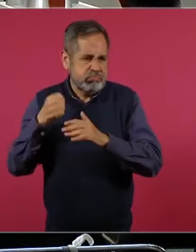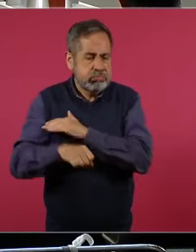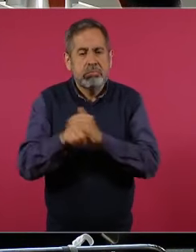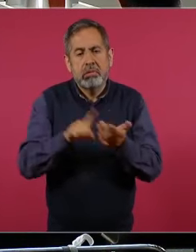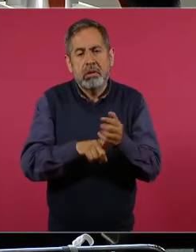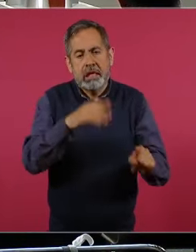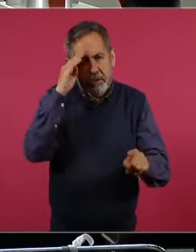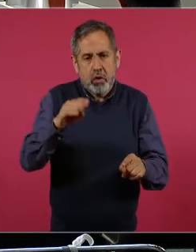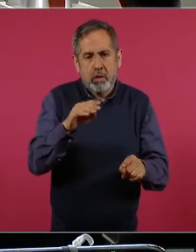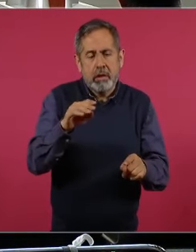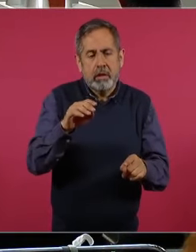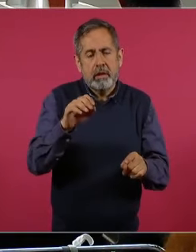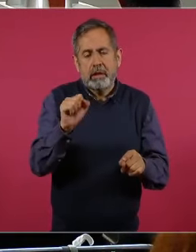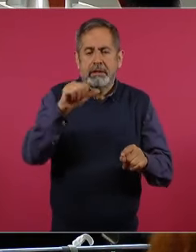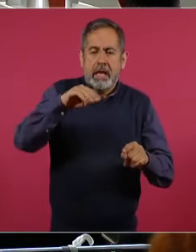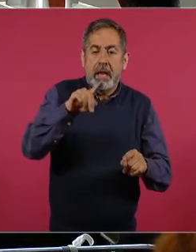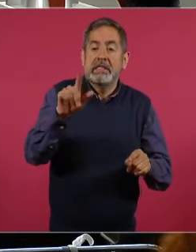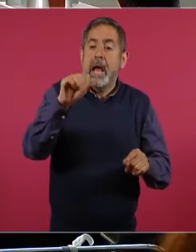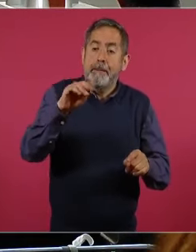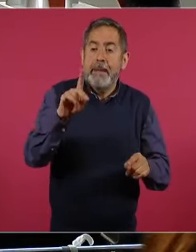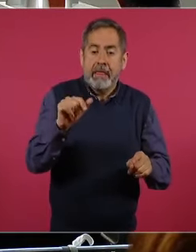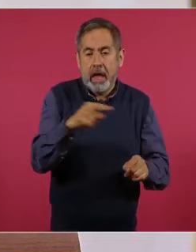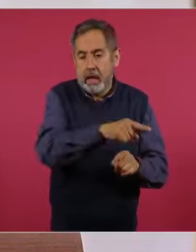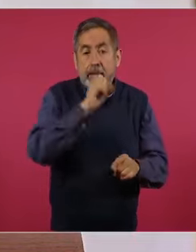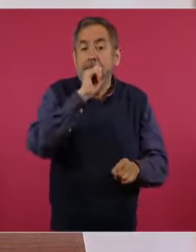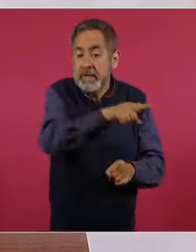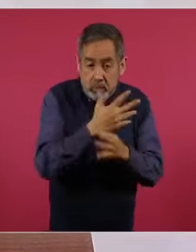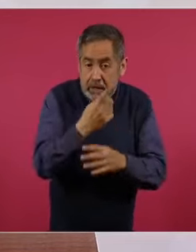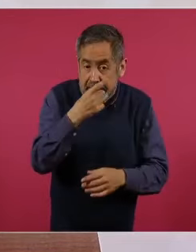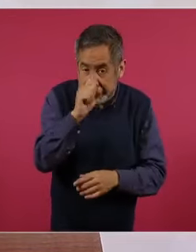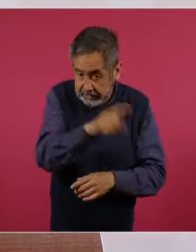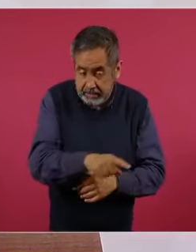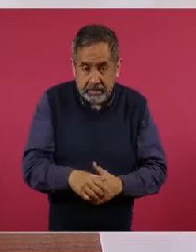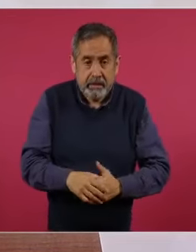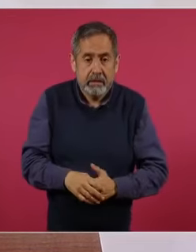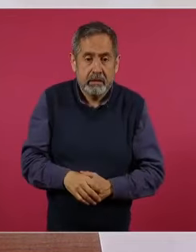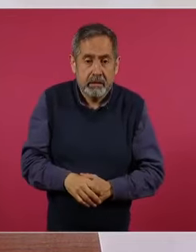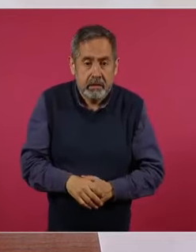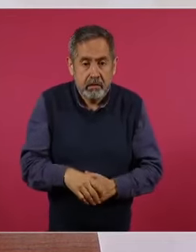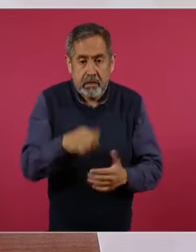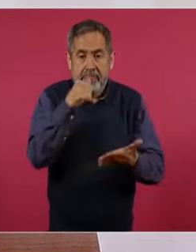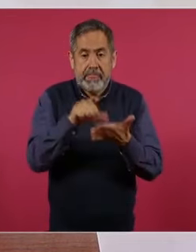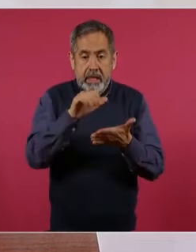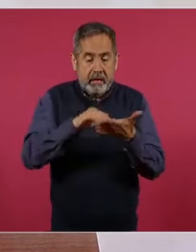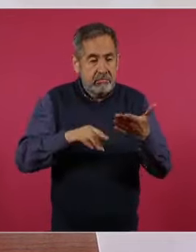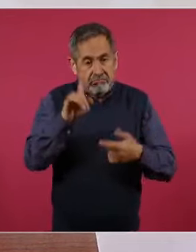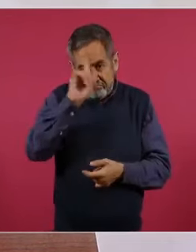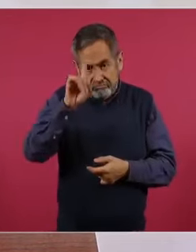Zambada, él mismo incluso en su carta